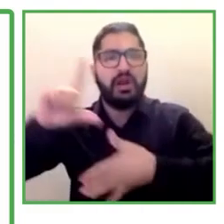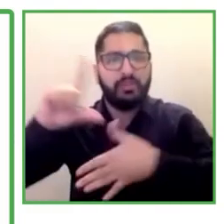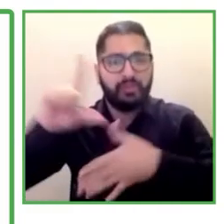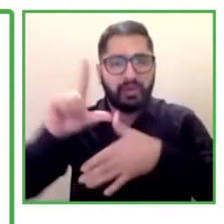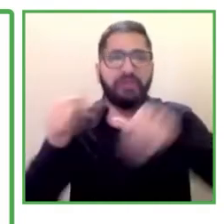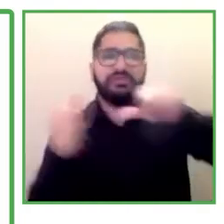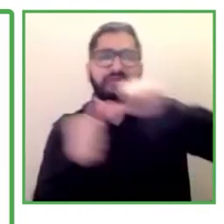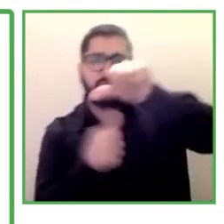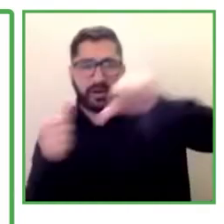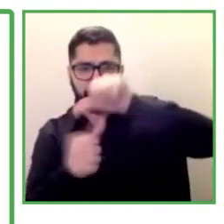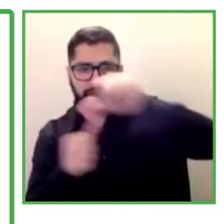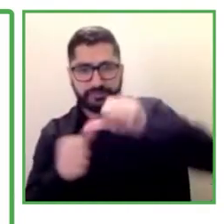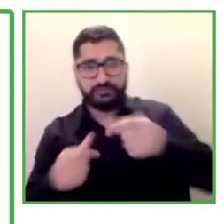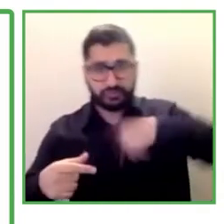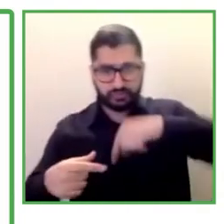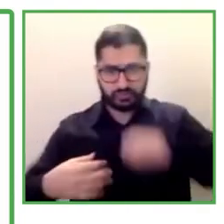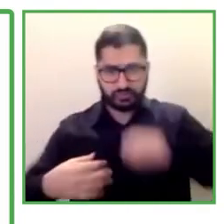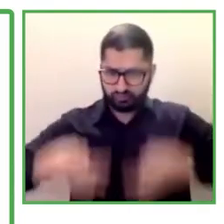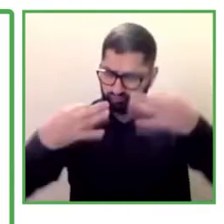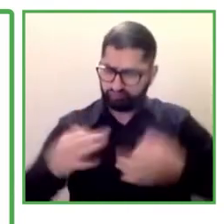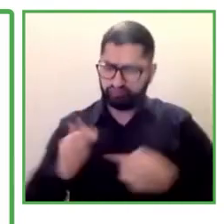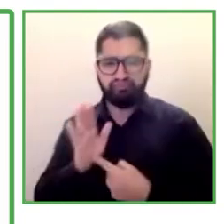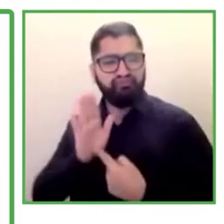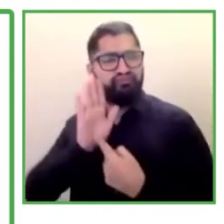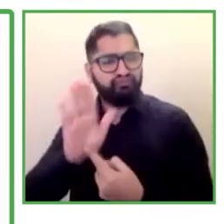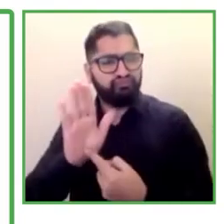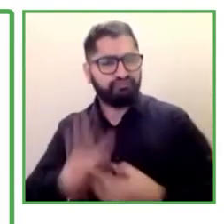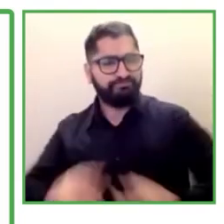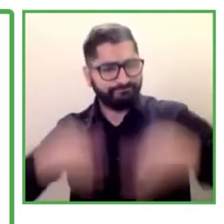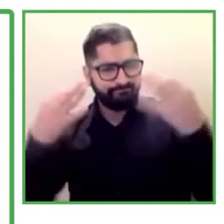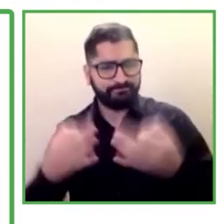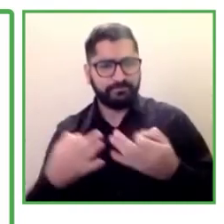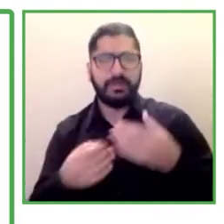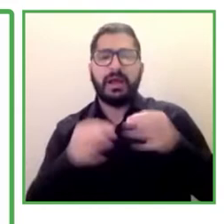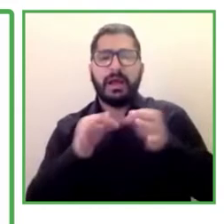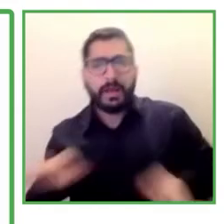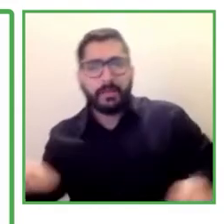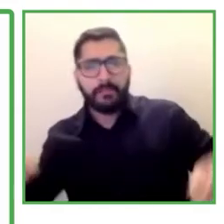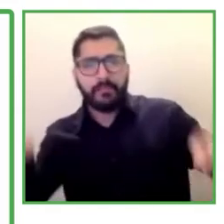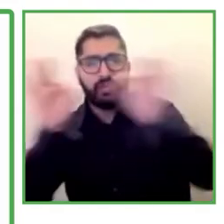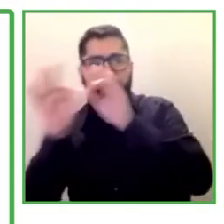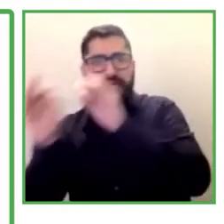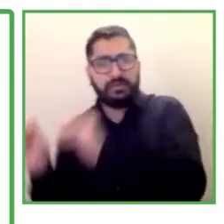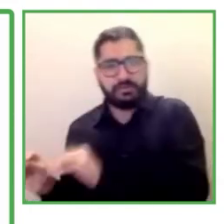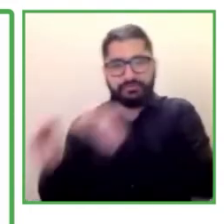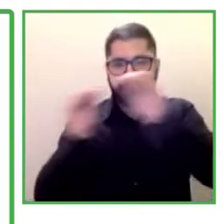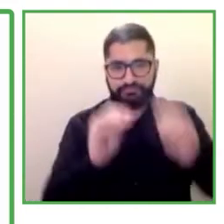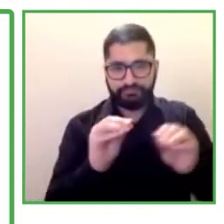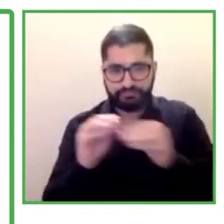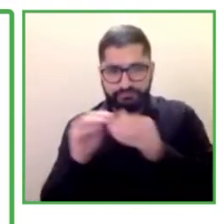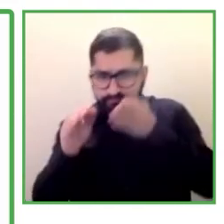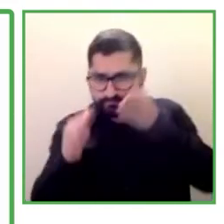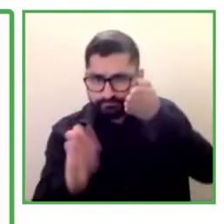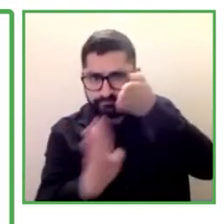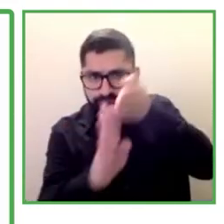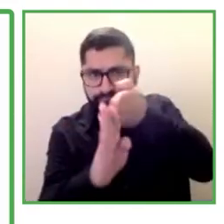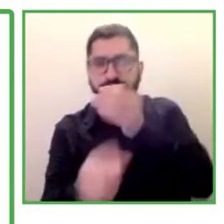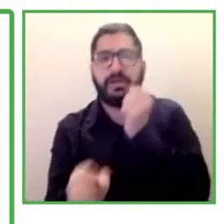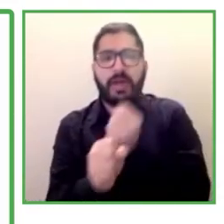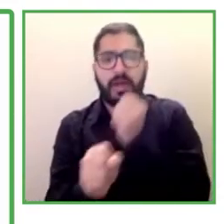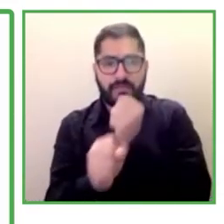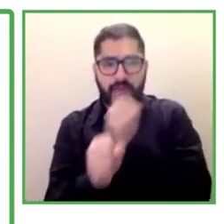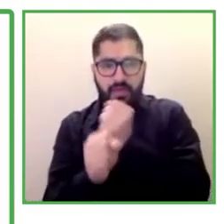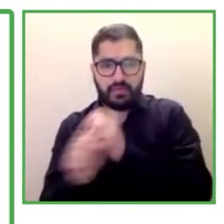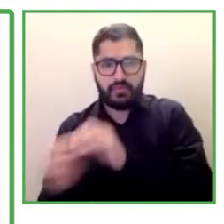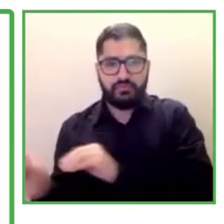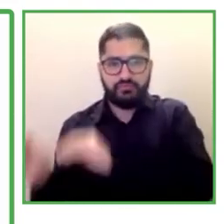importante pasar de trayectorias lineales a trayectorias que sean exponenciales para disminuir las brechas que